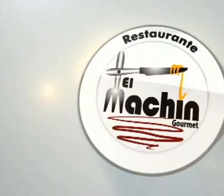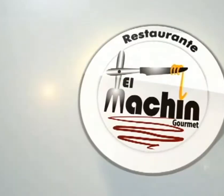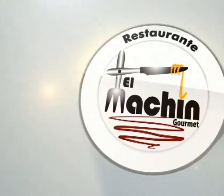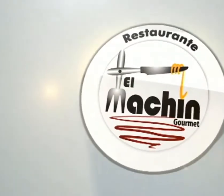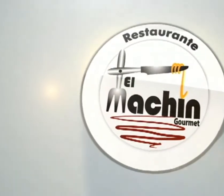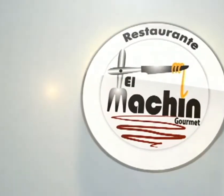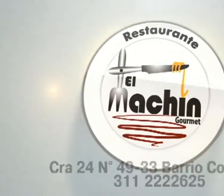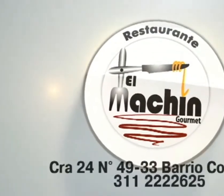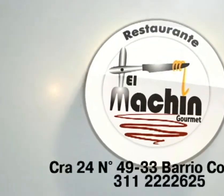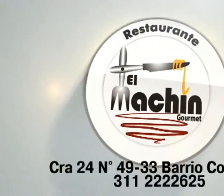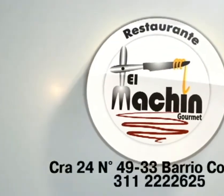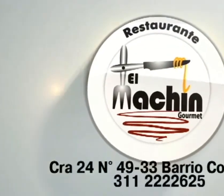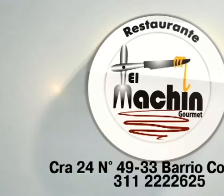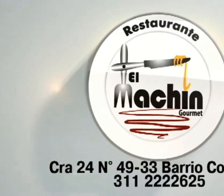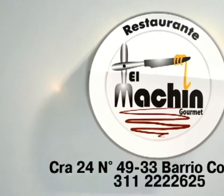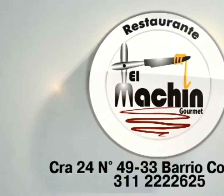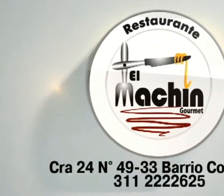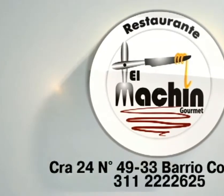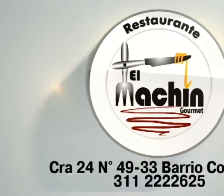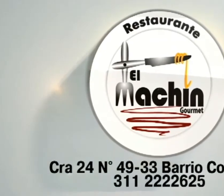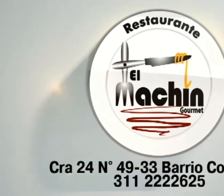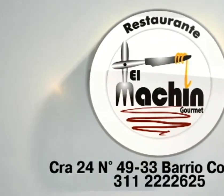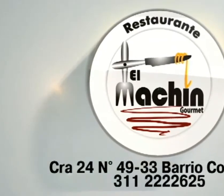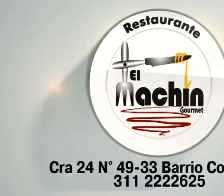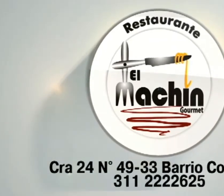en su nueva sede en el barrio Colombia.